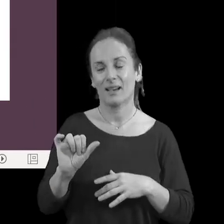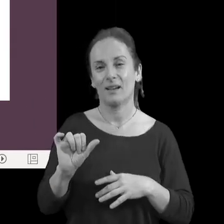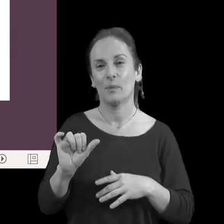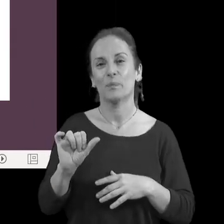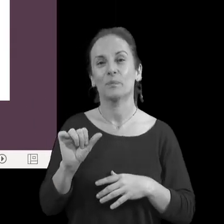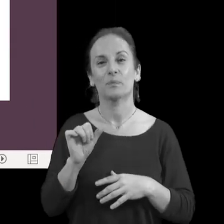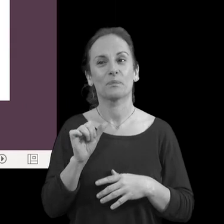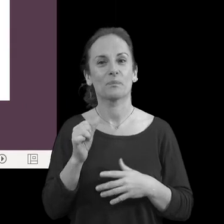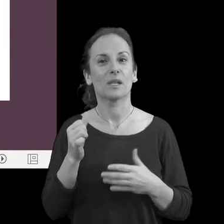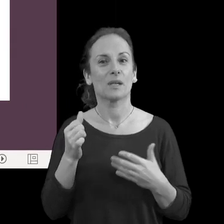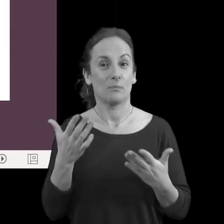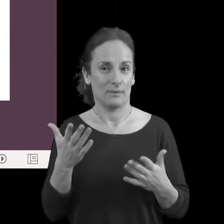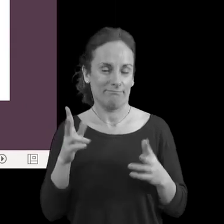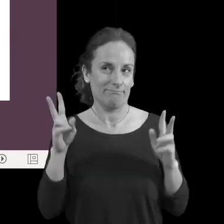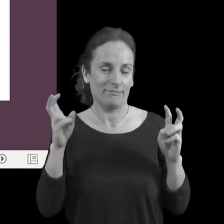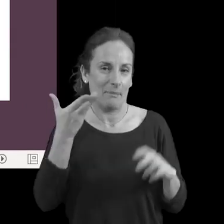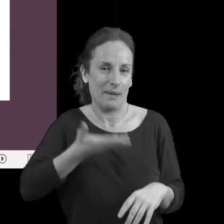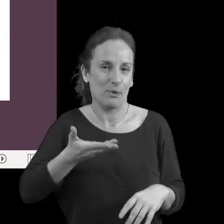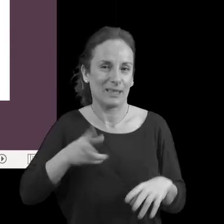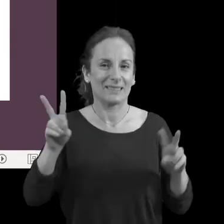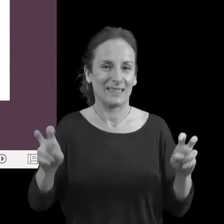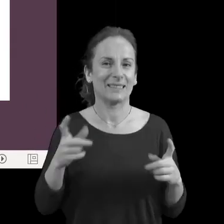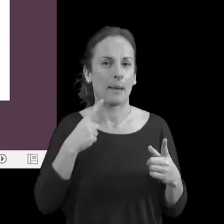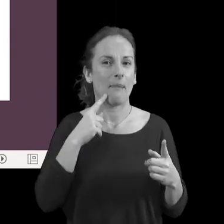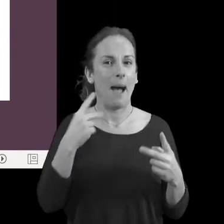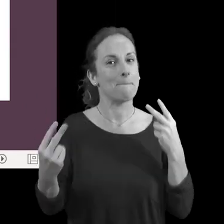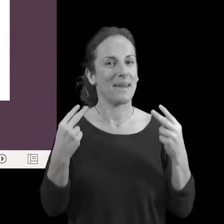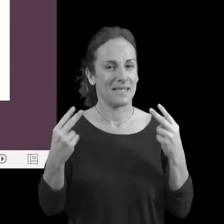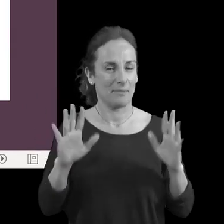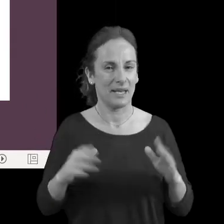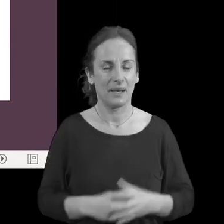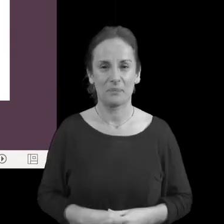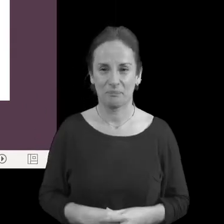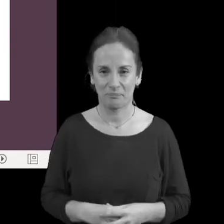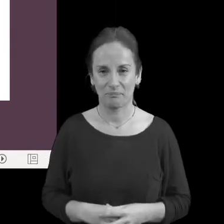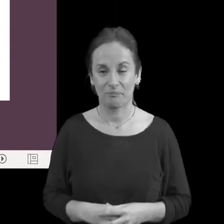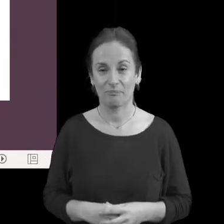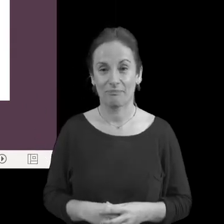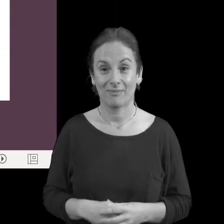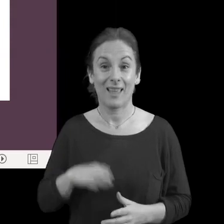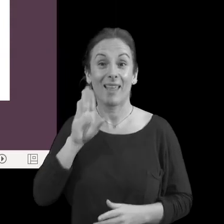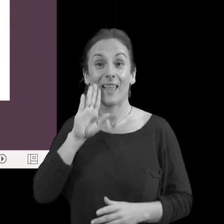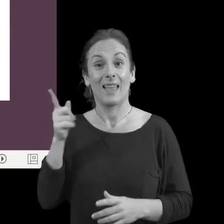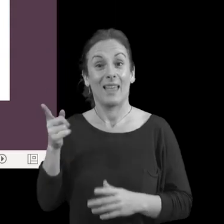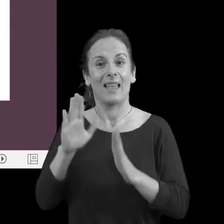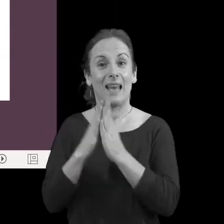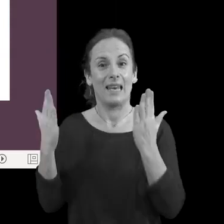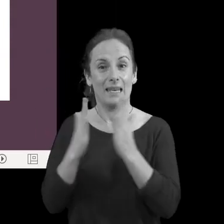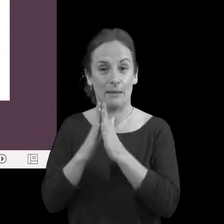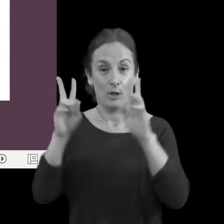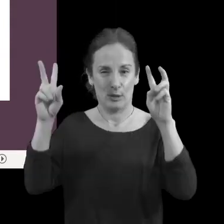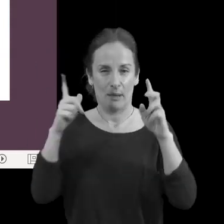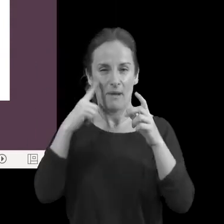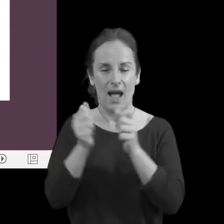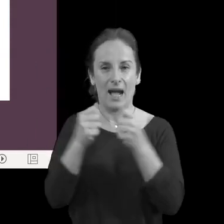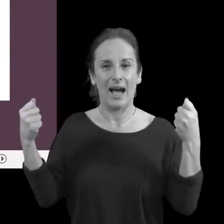sobre un poco vueltas con esta cuestión, ¿no? Pero volviendo al texto al libro de Kosofsky-Sedgwick sobre el armario, fijaos